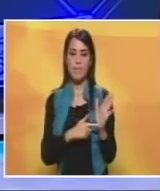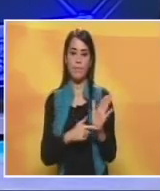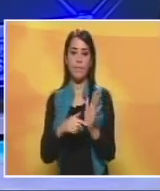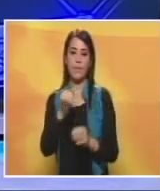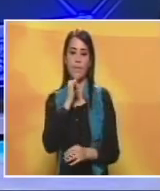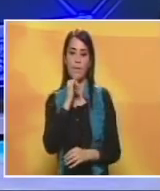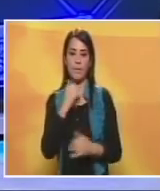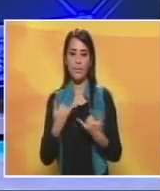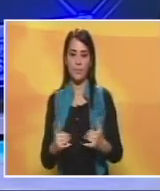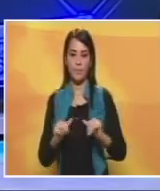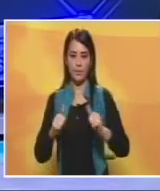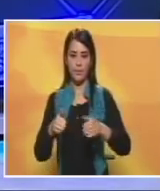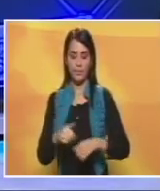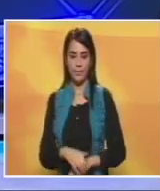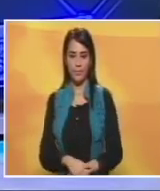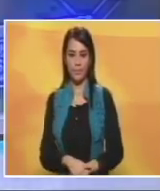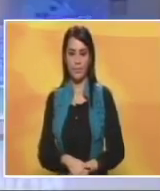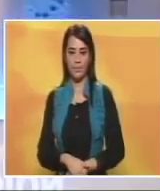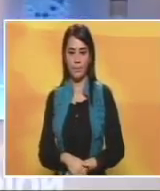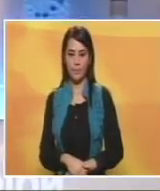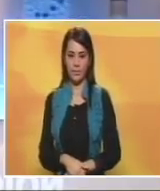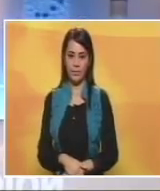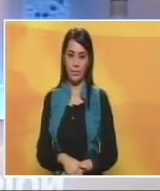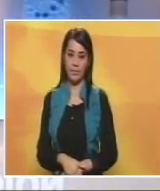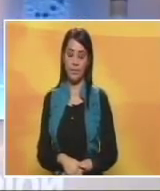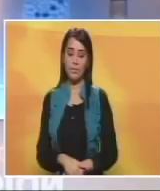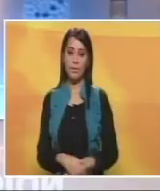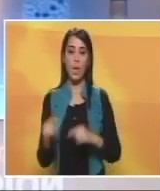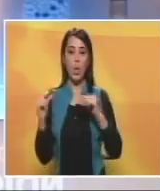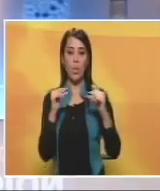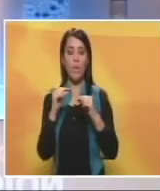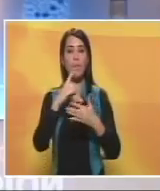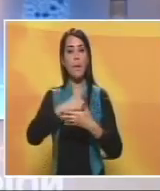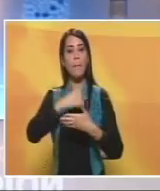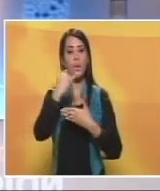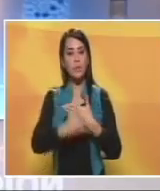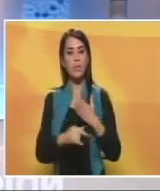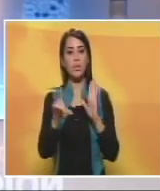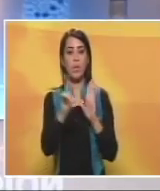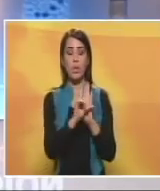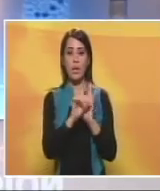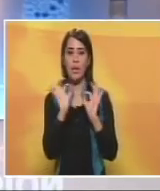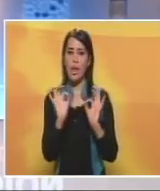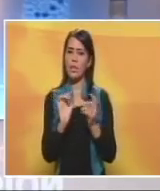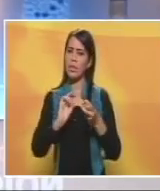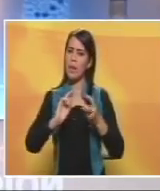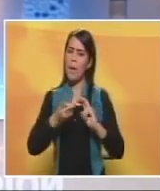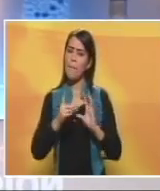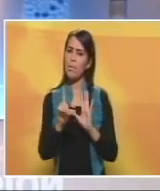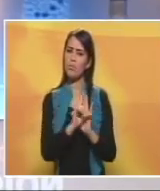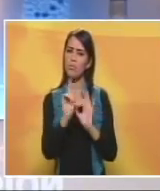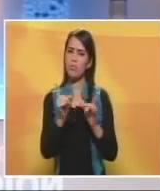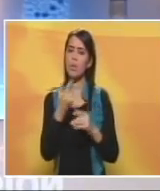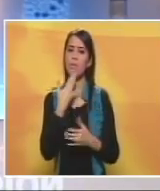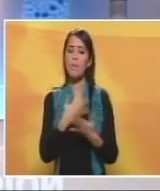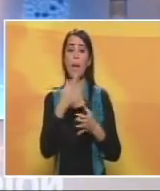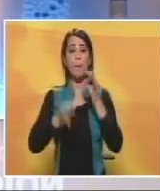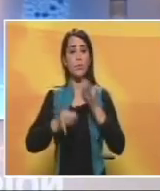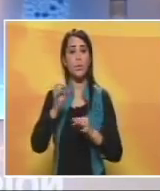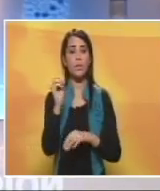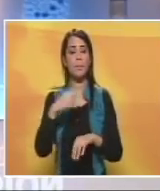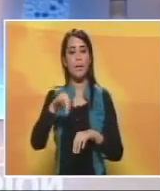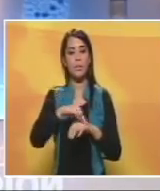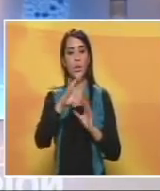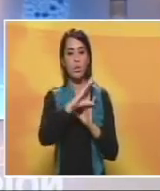presentamos lo que es noticia hasta ahora. Comenzamos. Durante el debate del proyecto de ley sobre régimen cambiario planteado por el Ejecutivo Nacional en la Asamblea